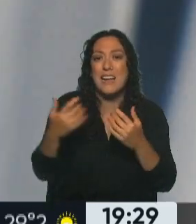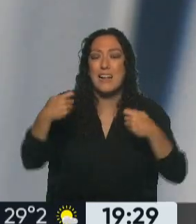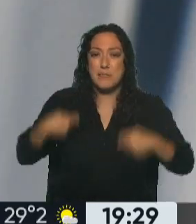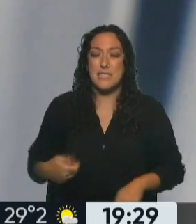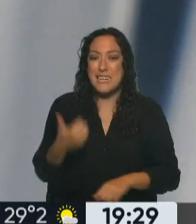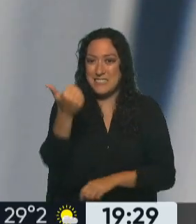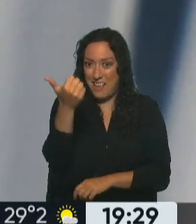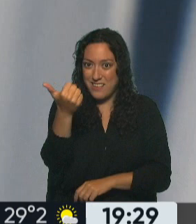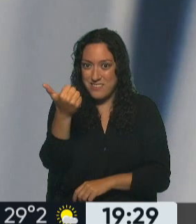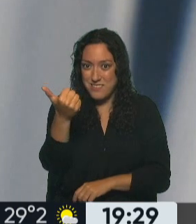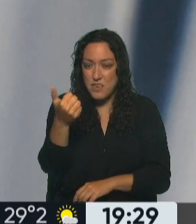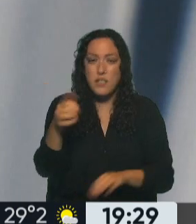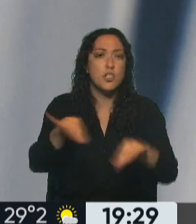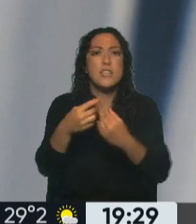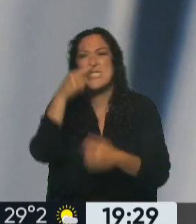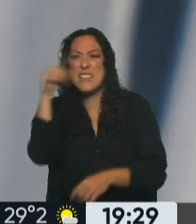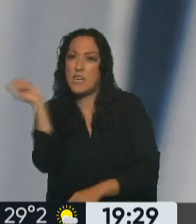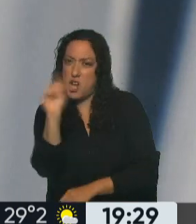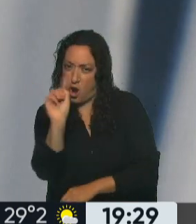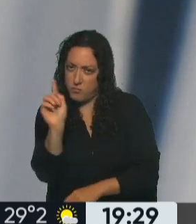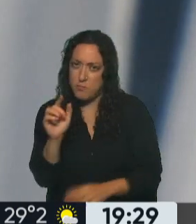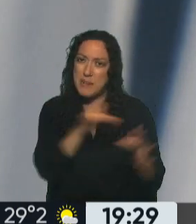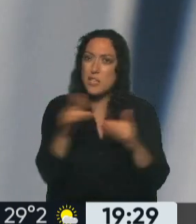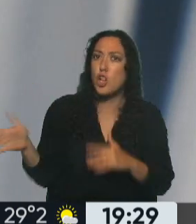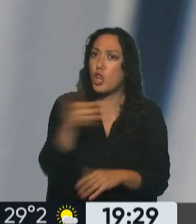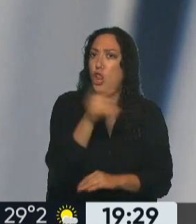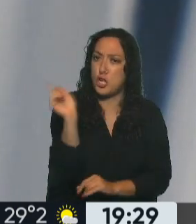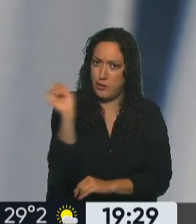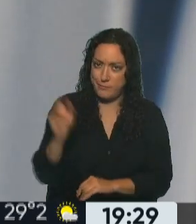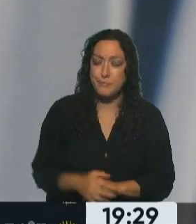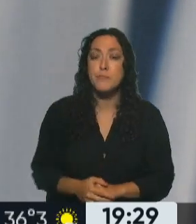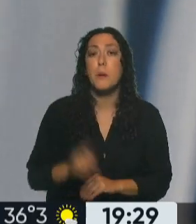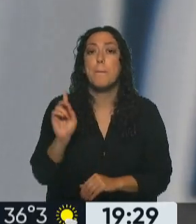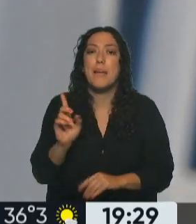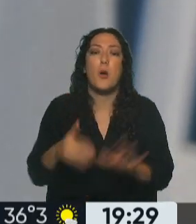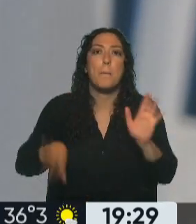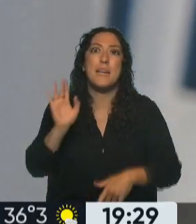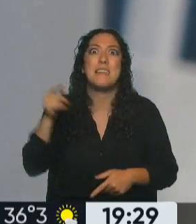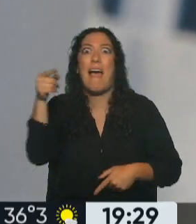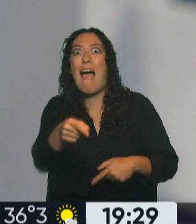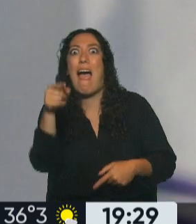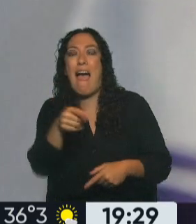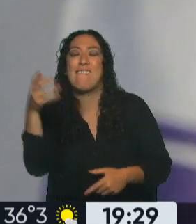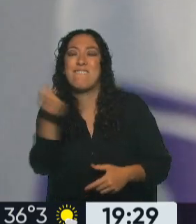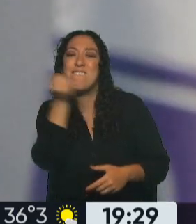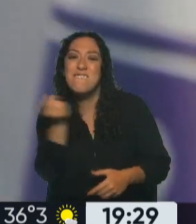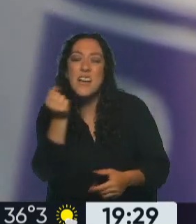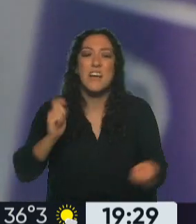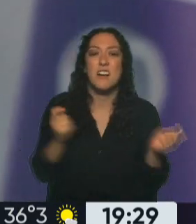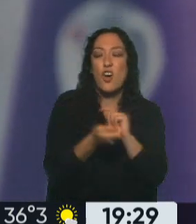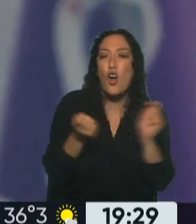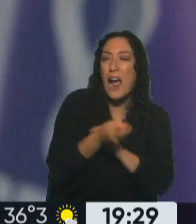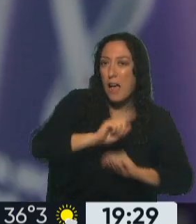Requerida. No fueron siete, no fueron de todos los partidos. Sí. Pero sí, son las más requeridas. Son las que no cambia,